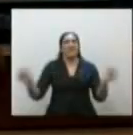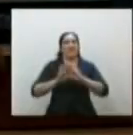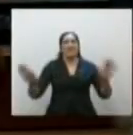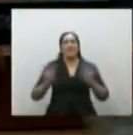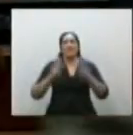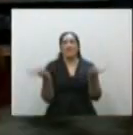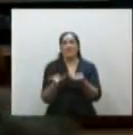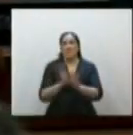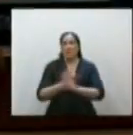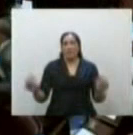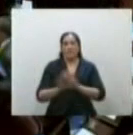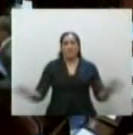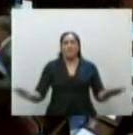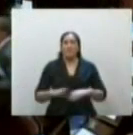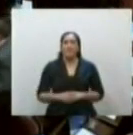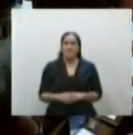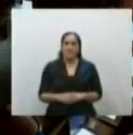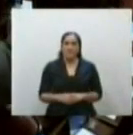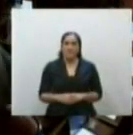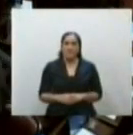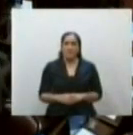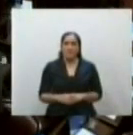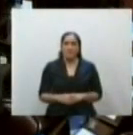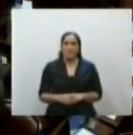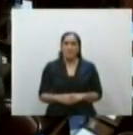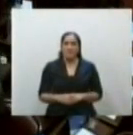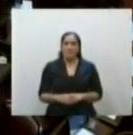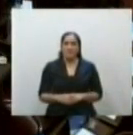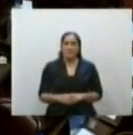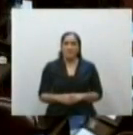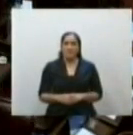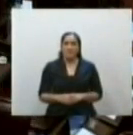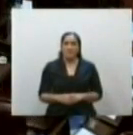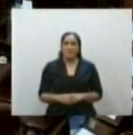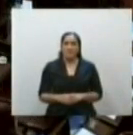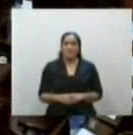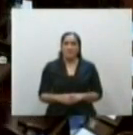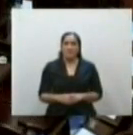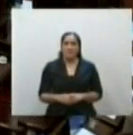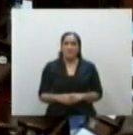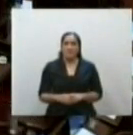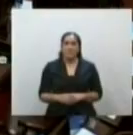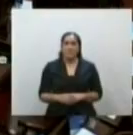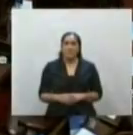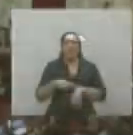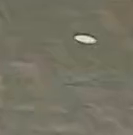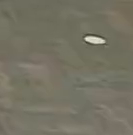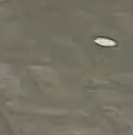es la Argentina que todos queremos, que es una Argentina donde podamos vivir en paz y convivir con esas reglas de